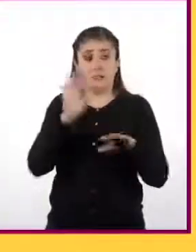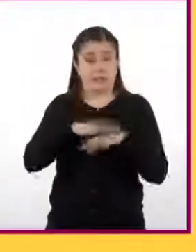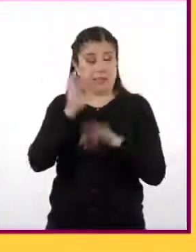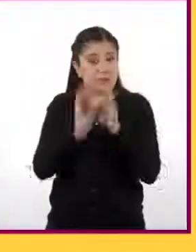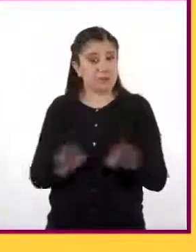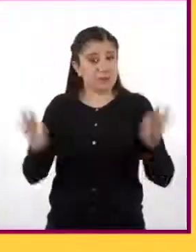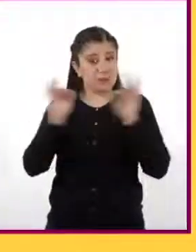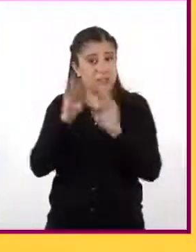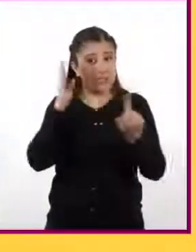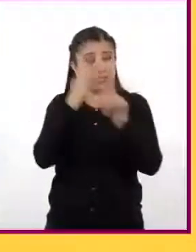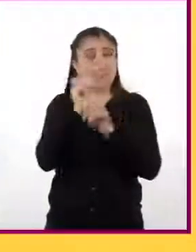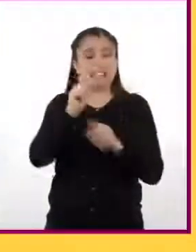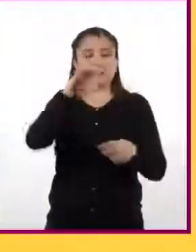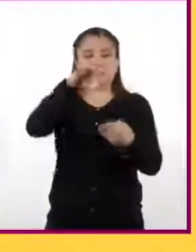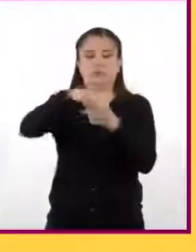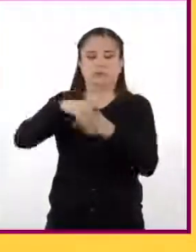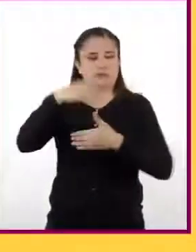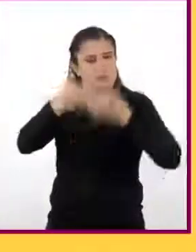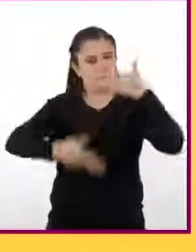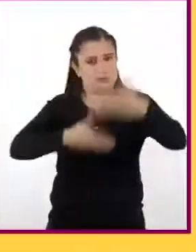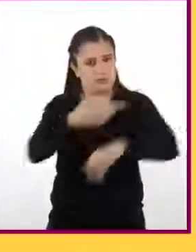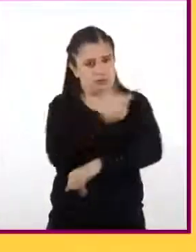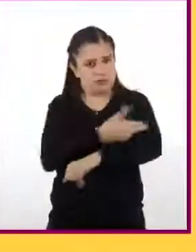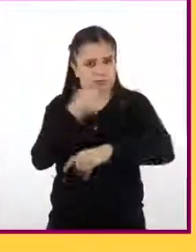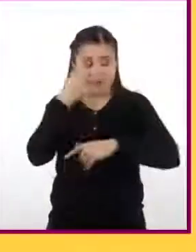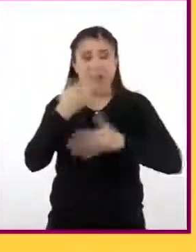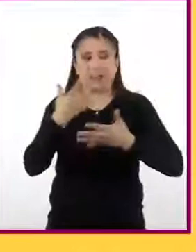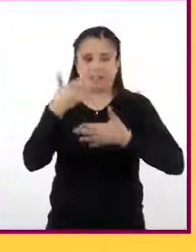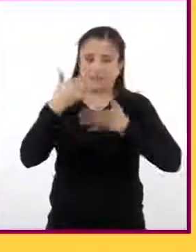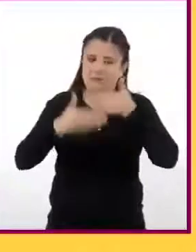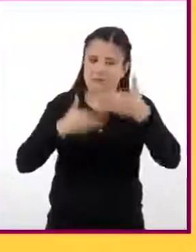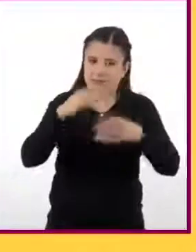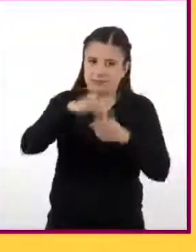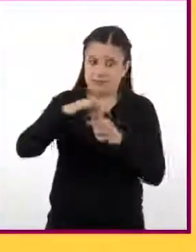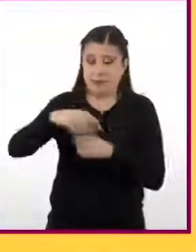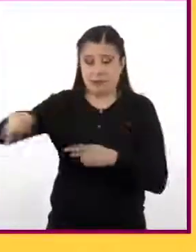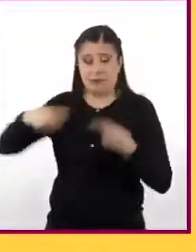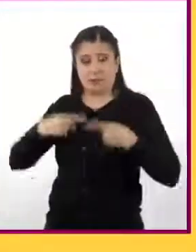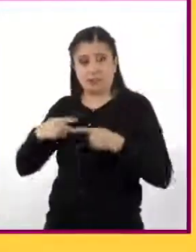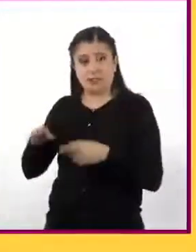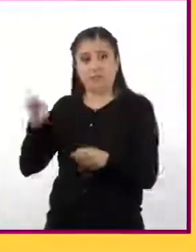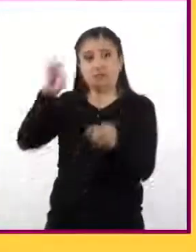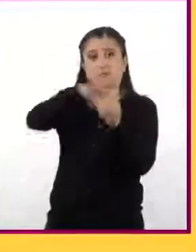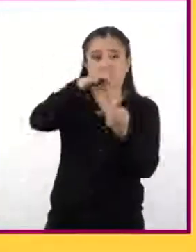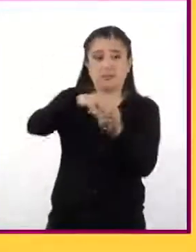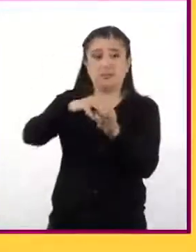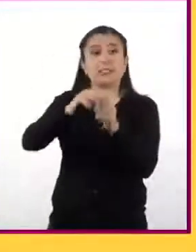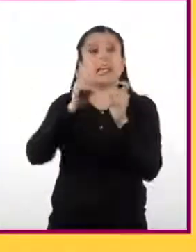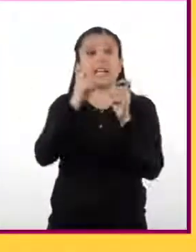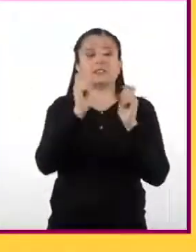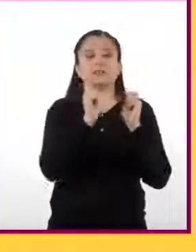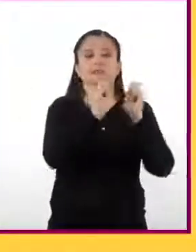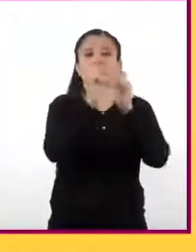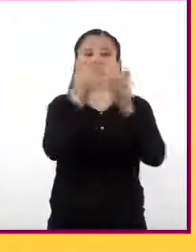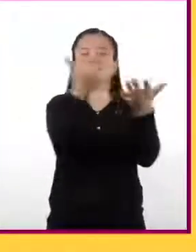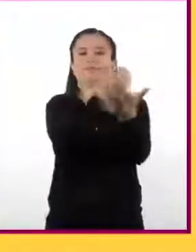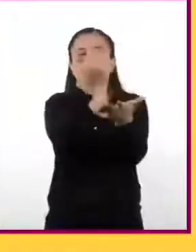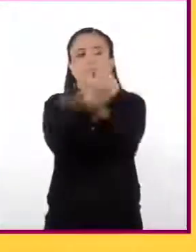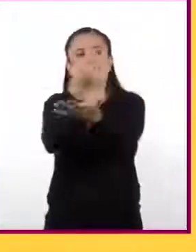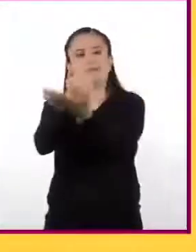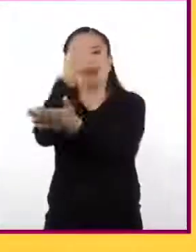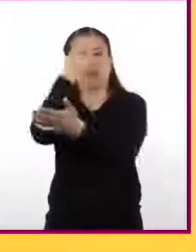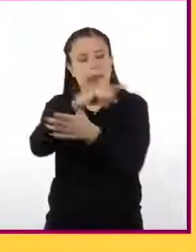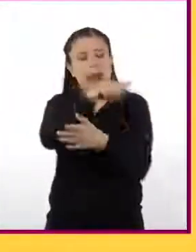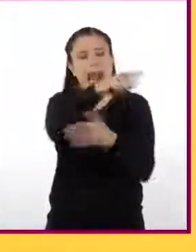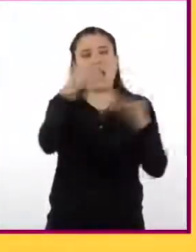importantes es el proceso electoral, en el cual la ciudadanía, mediante el voto, designa a las personas que deberán tomar en